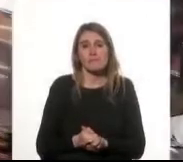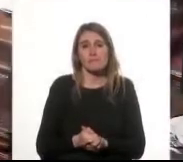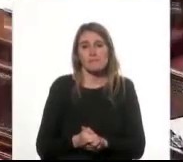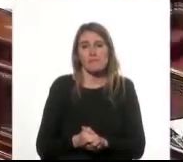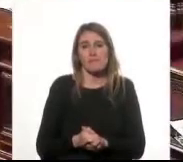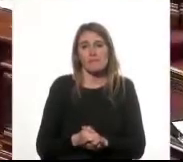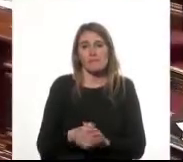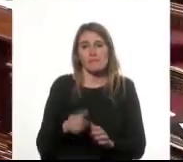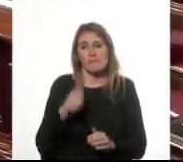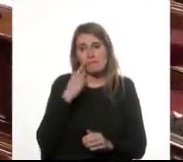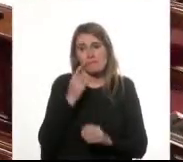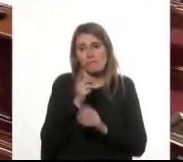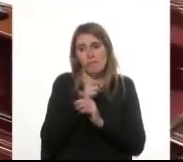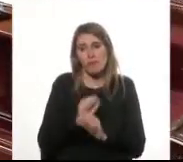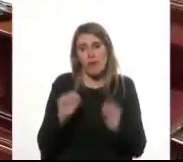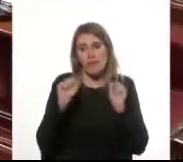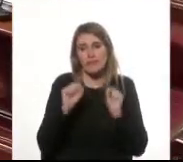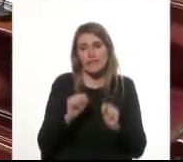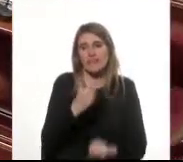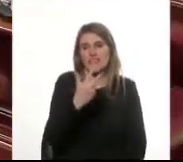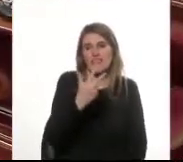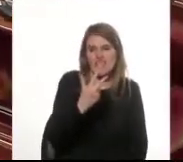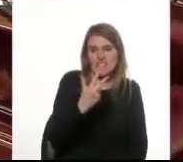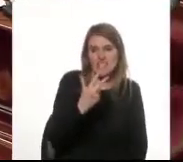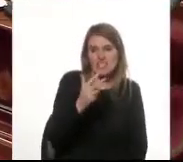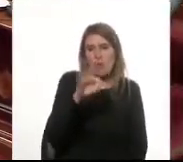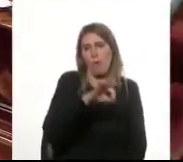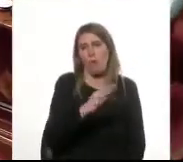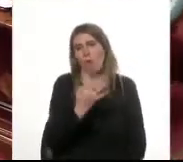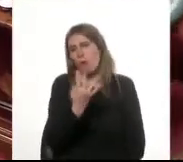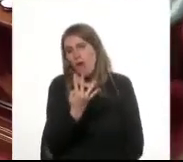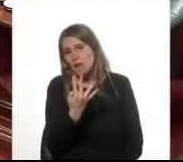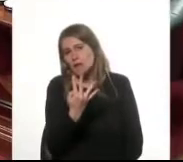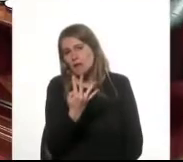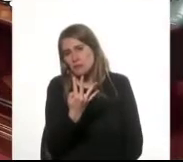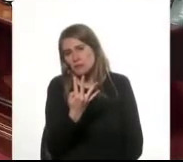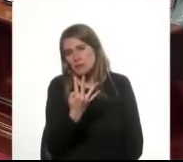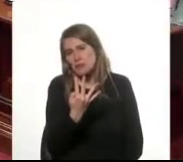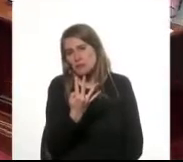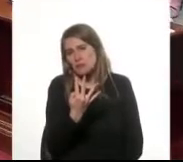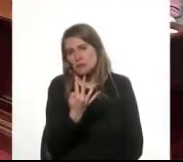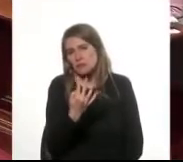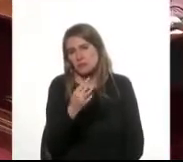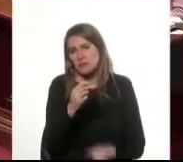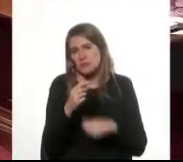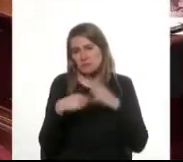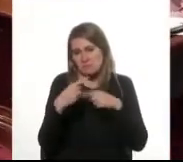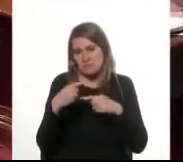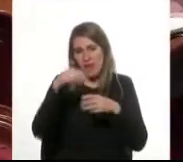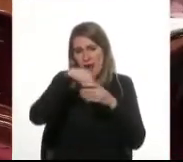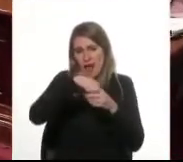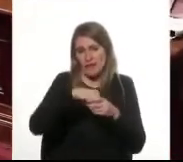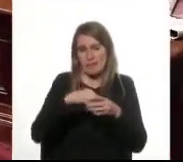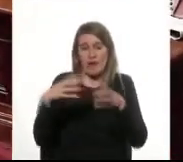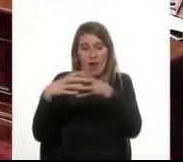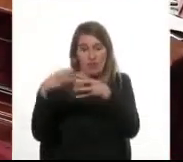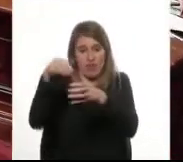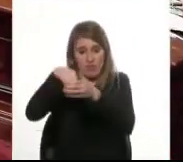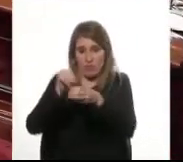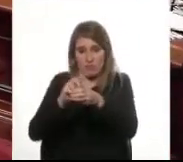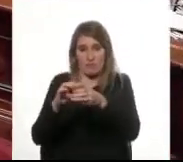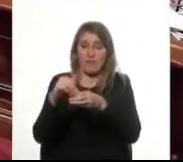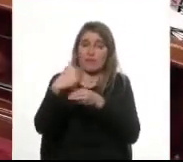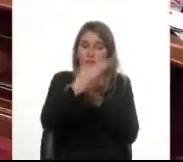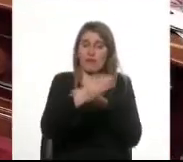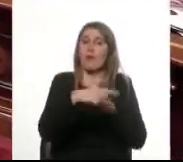Es muy probable que 3, 4 militantes fuera de nuestra disciplina